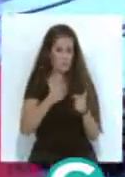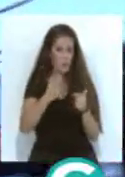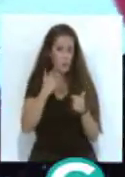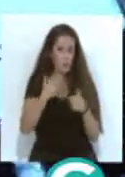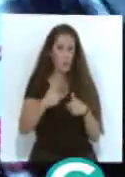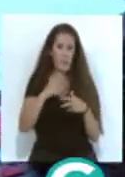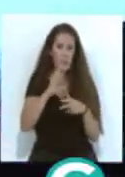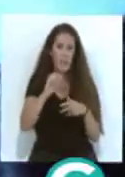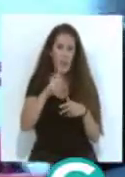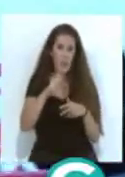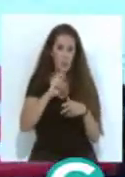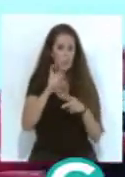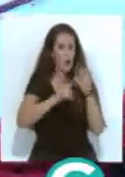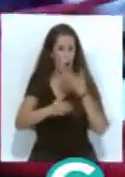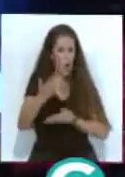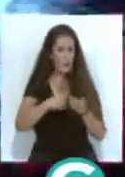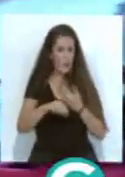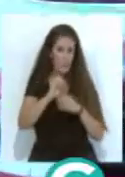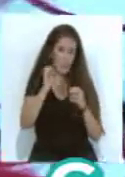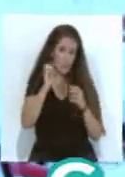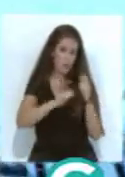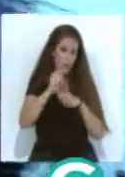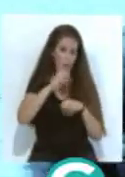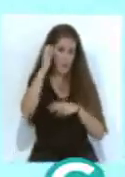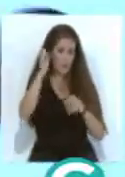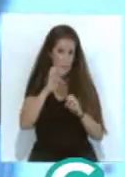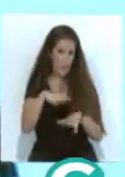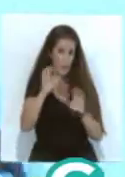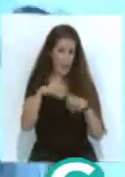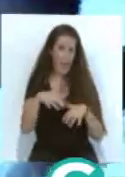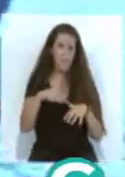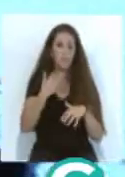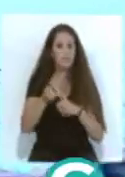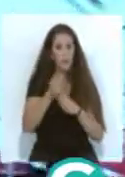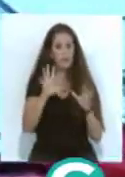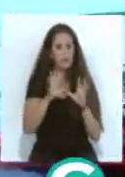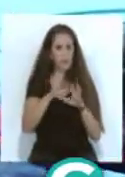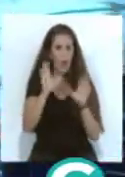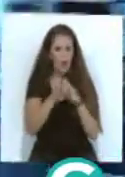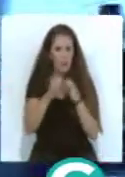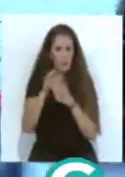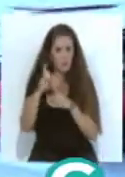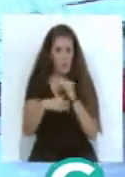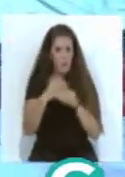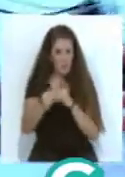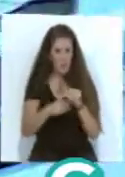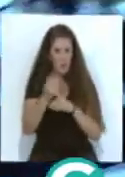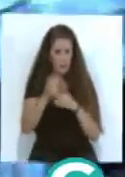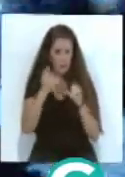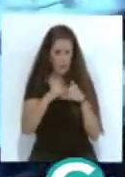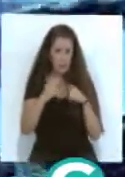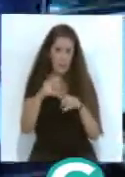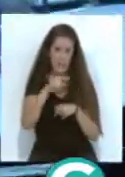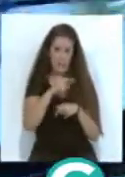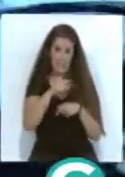CELU es colaborador de la Asociación de Reyes Magos de Cádiz. Lo hicieron también todas y cada una de las 10 agrupaciones que pasaron por ese festival, que